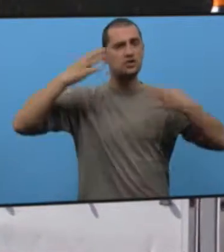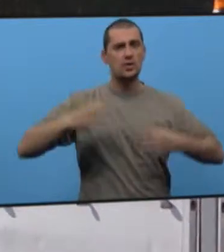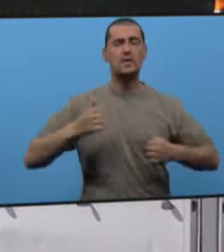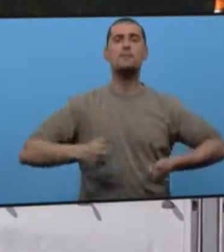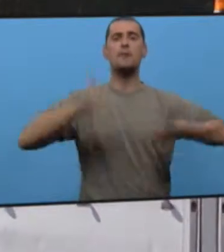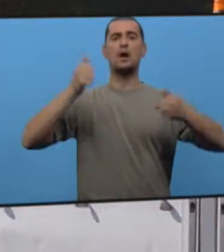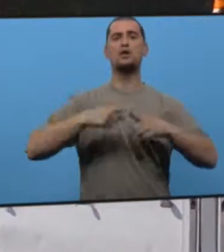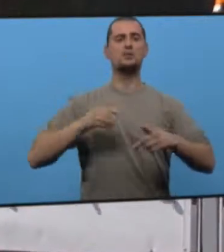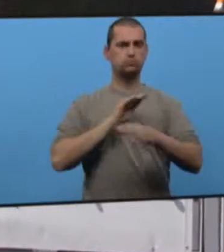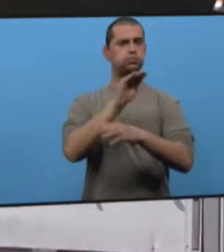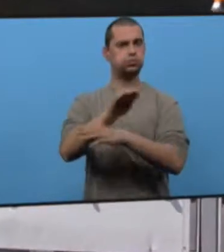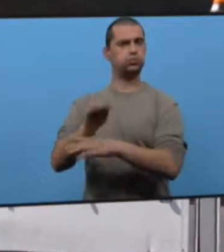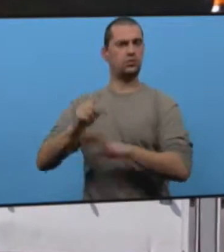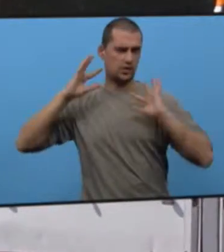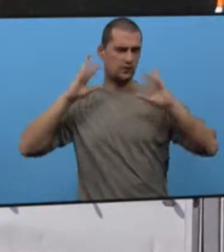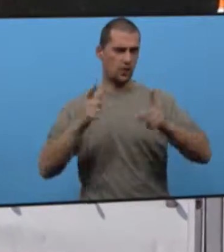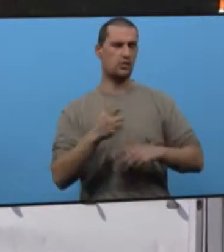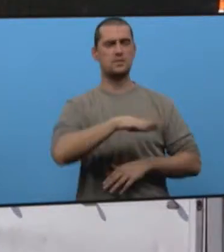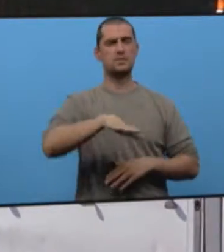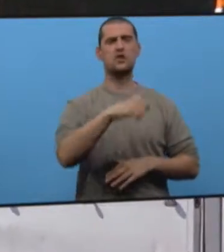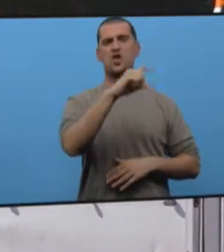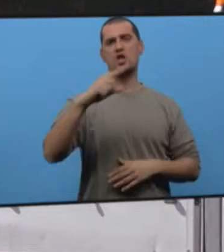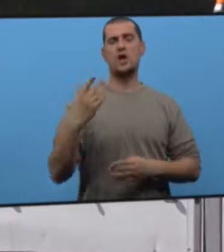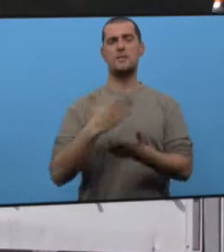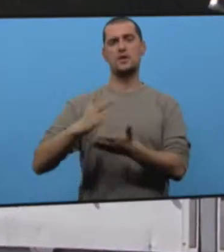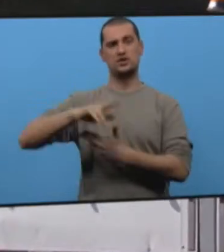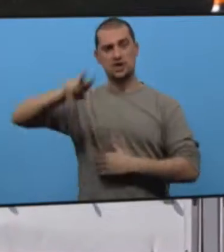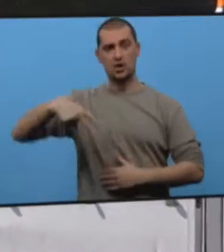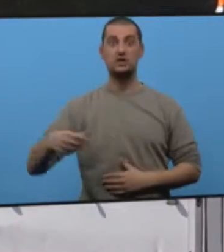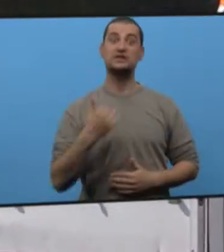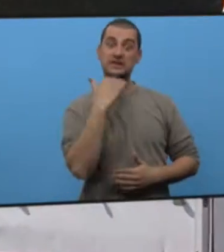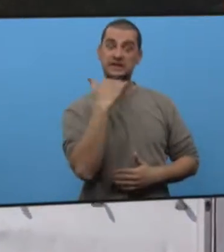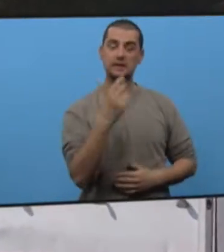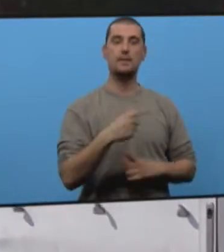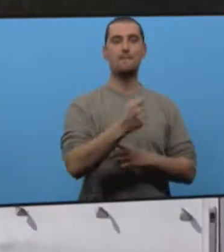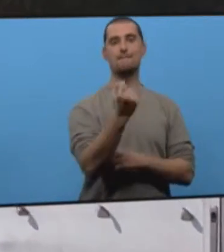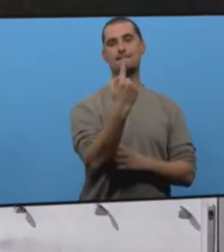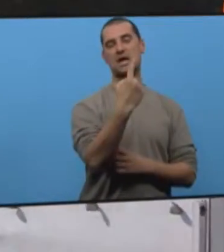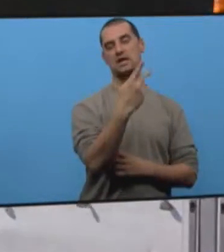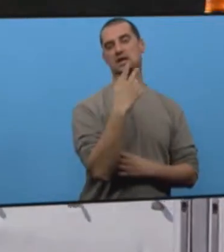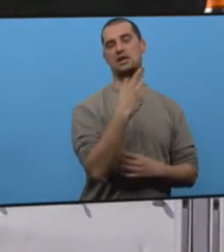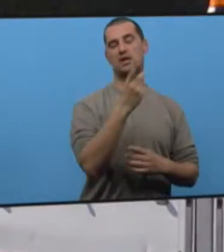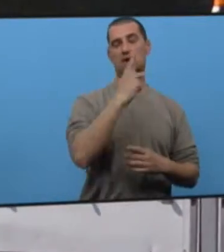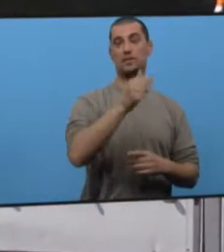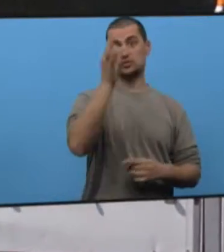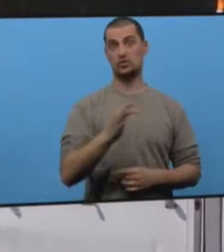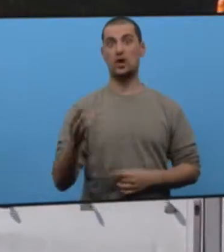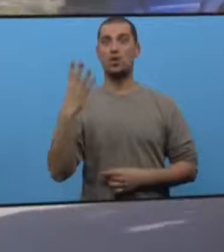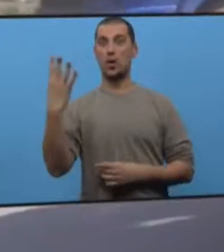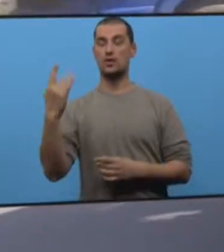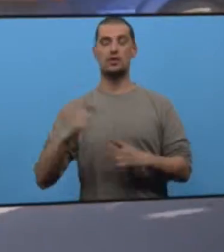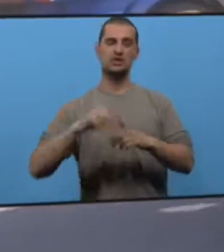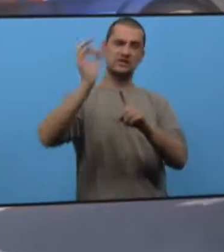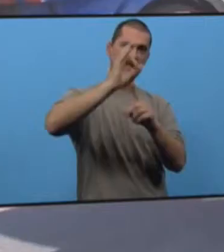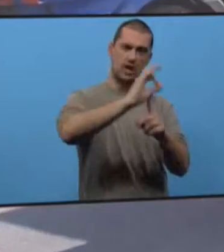que fixemos estes anos, que se debe acercar aos 100 millóns de euros, e donde casi xa temos 1.000 kilómetros dos 4.000 en aglomerado en quente, señalización horizontal e